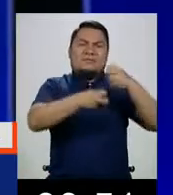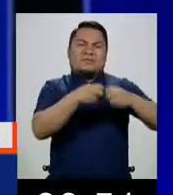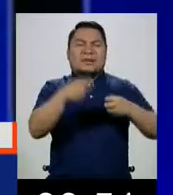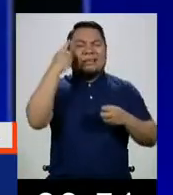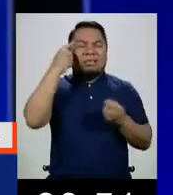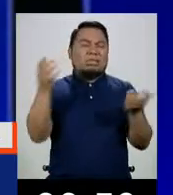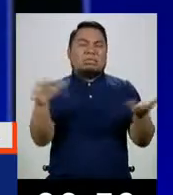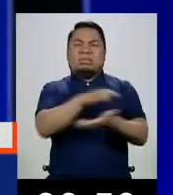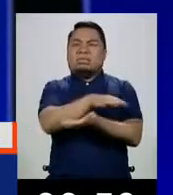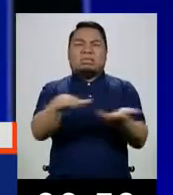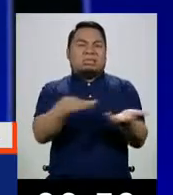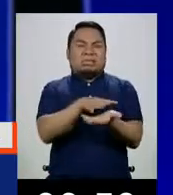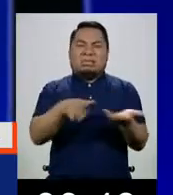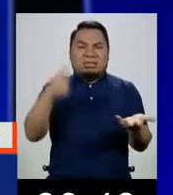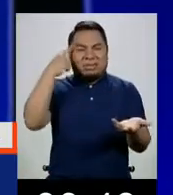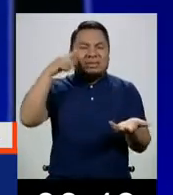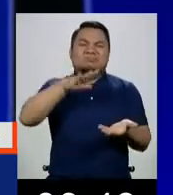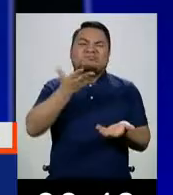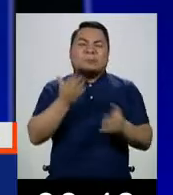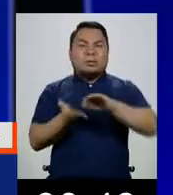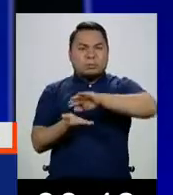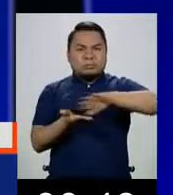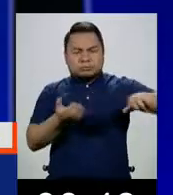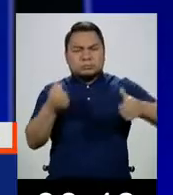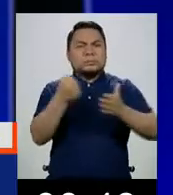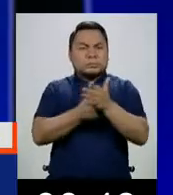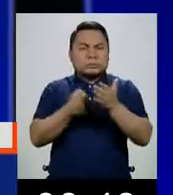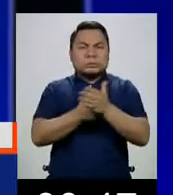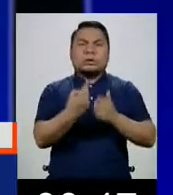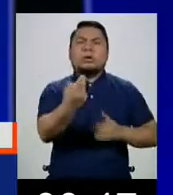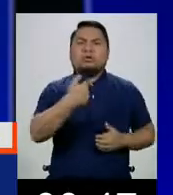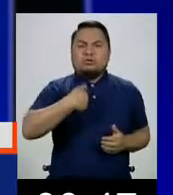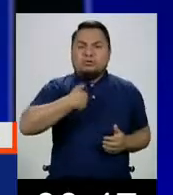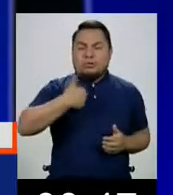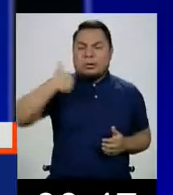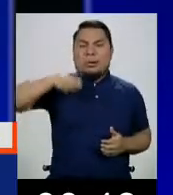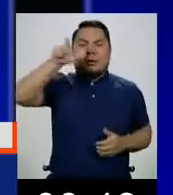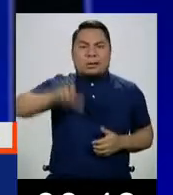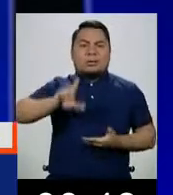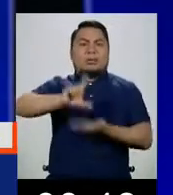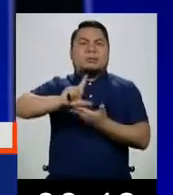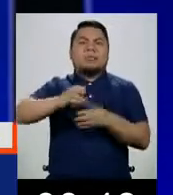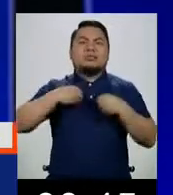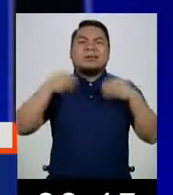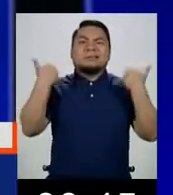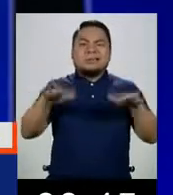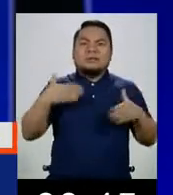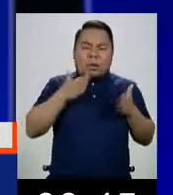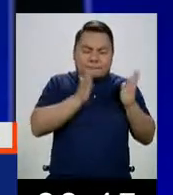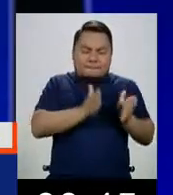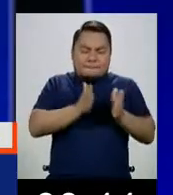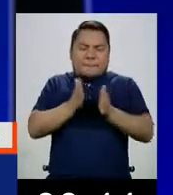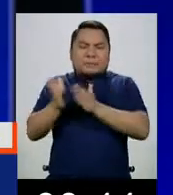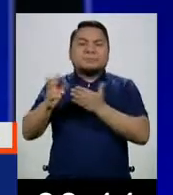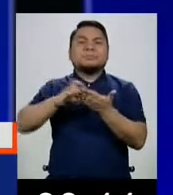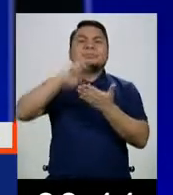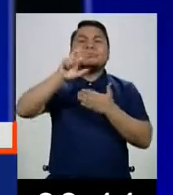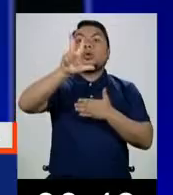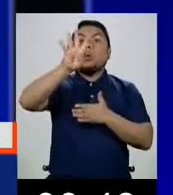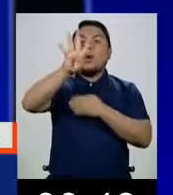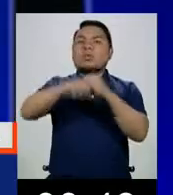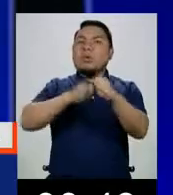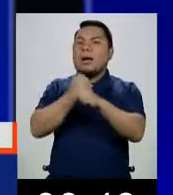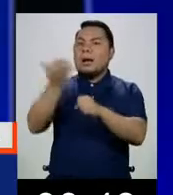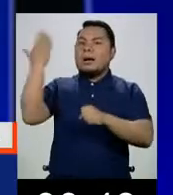ingobernabilidad y de caos y de incertidumbre quiero ser alcalde de lima porque nos hemos preparado los últimos cuatro años como un plan serio con